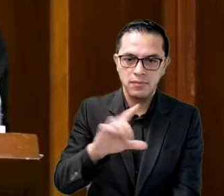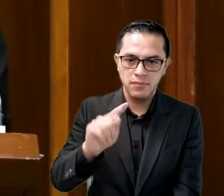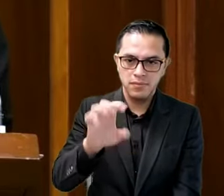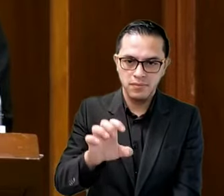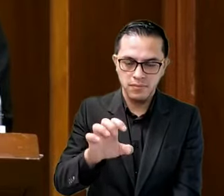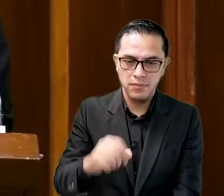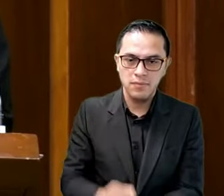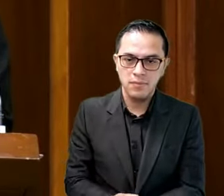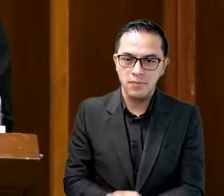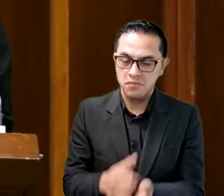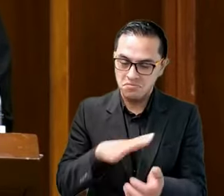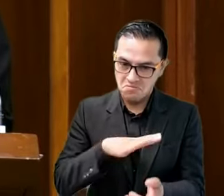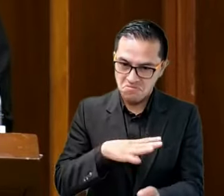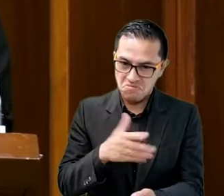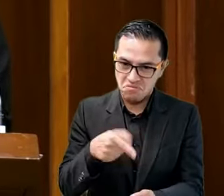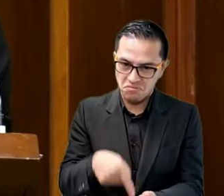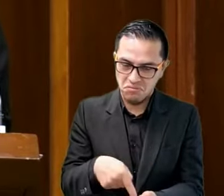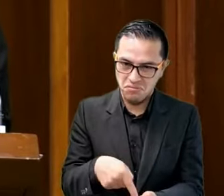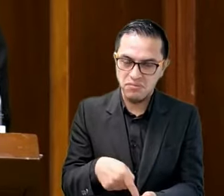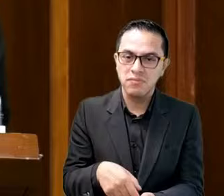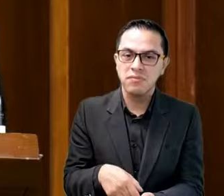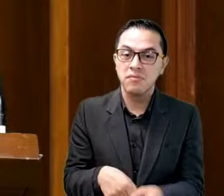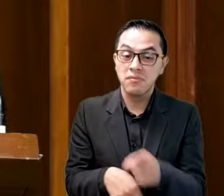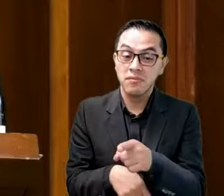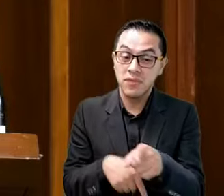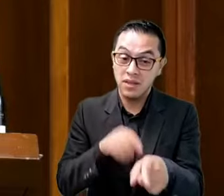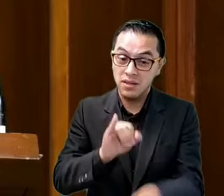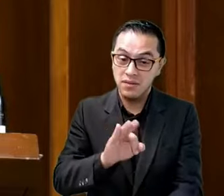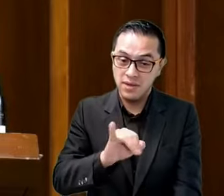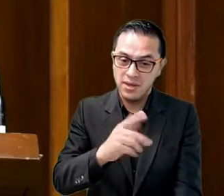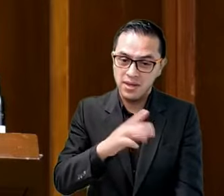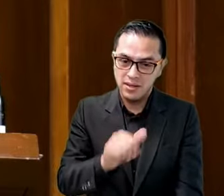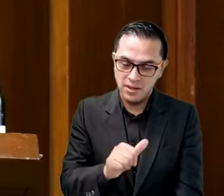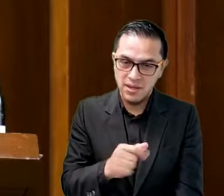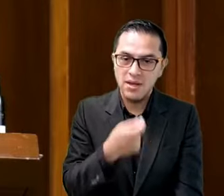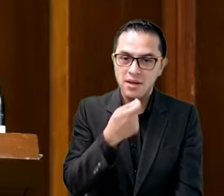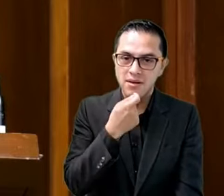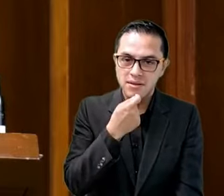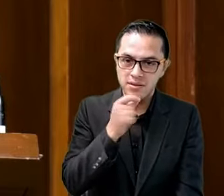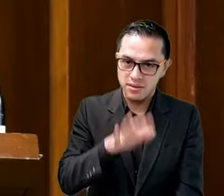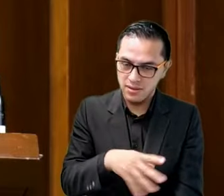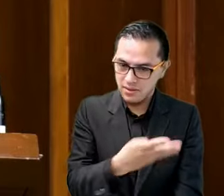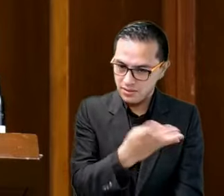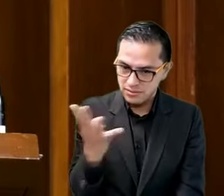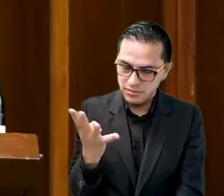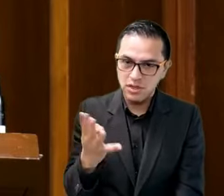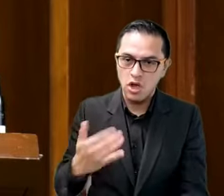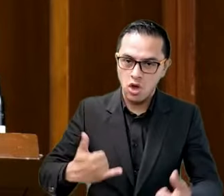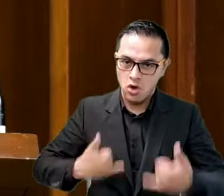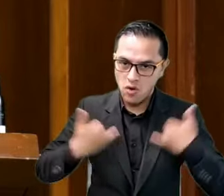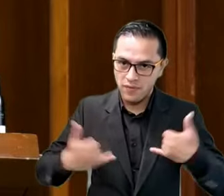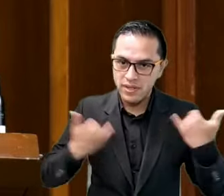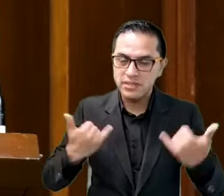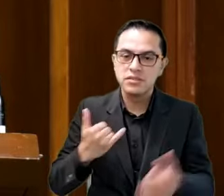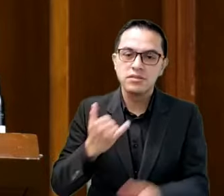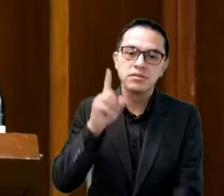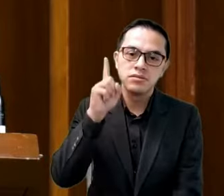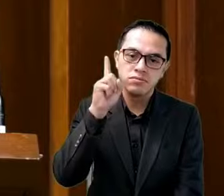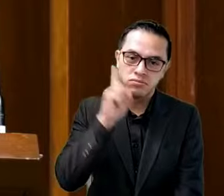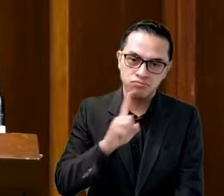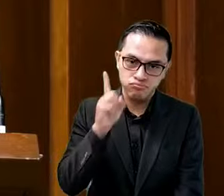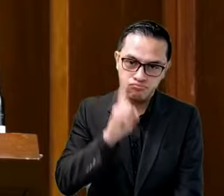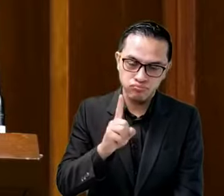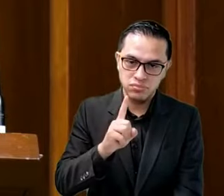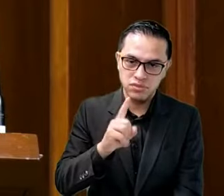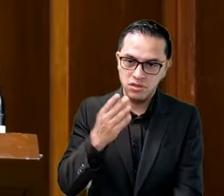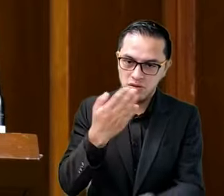por ifigenia por la niñas por las adolescentes por las mujeres por